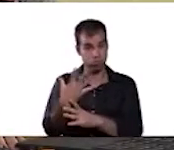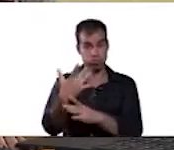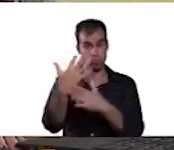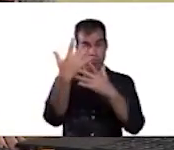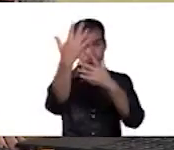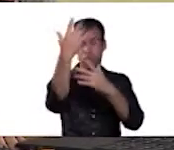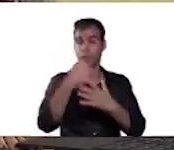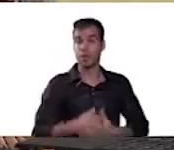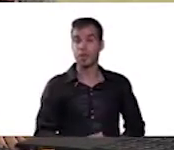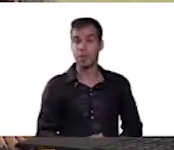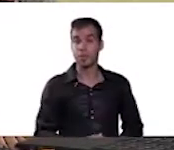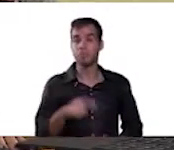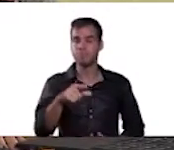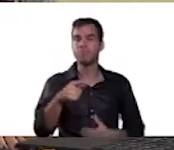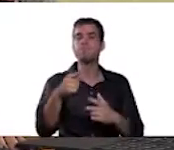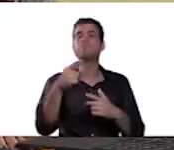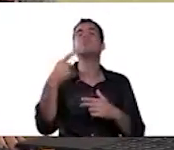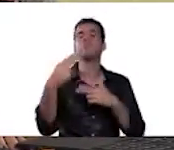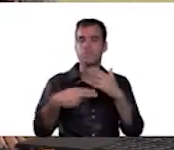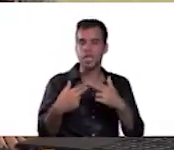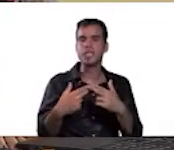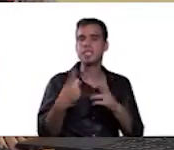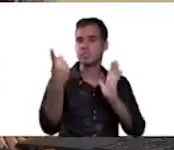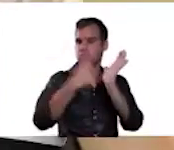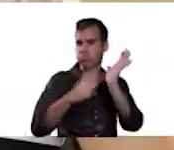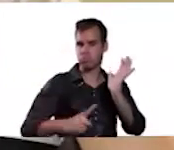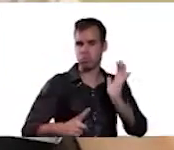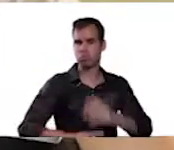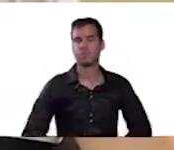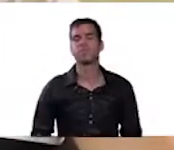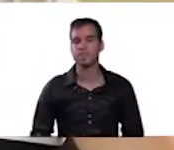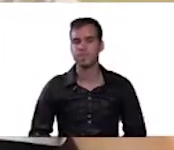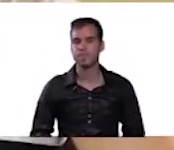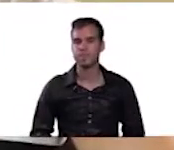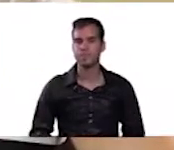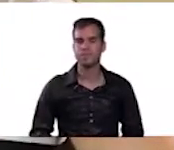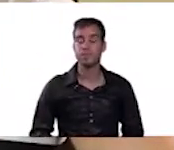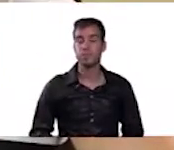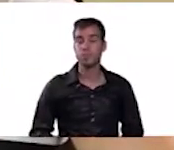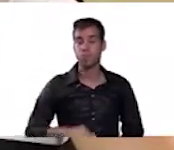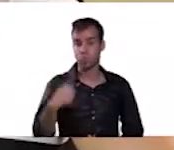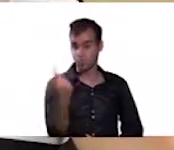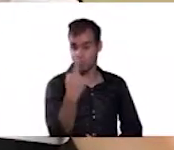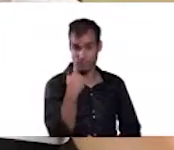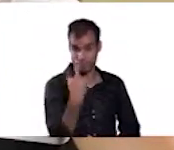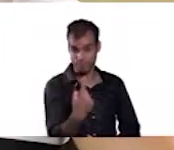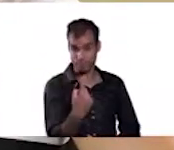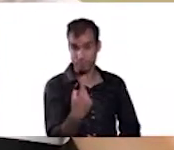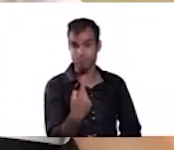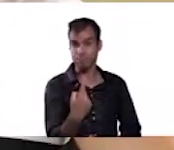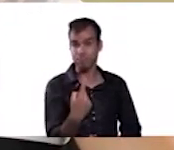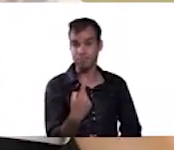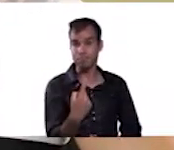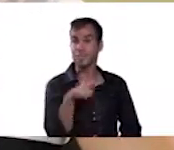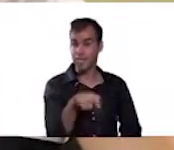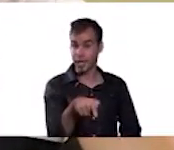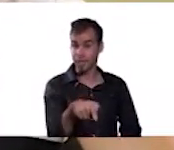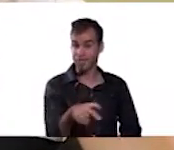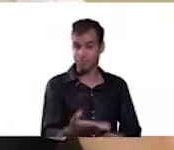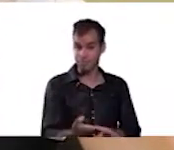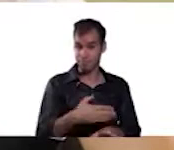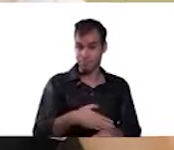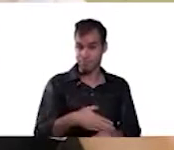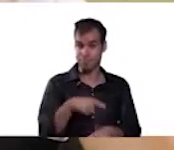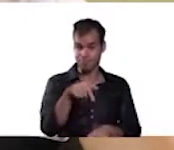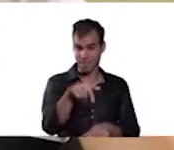intercambio de electrones, se produce energía. Sin embargo, se van a encontrar que en la predicción de reacciones,